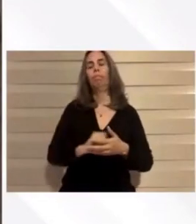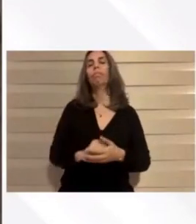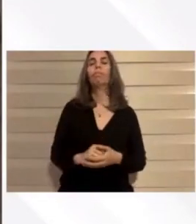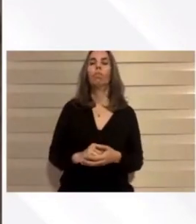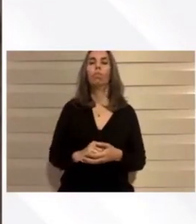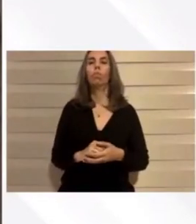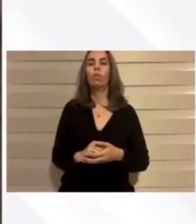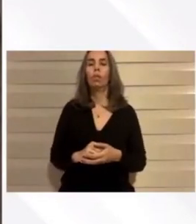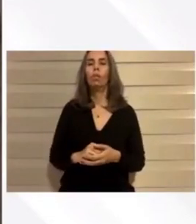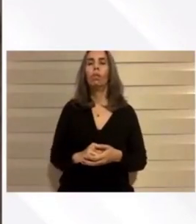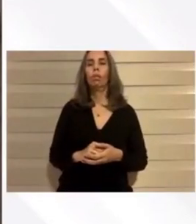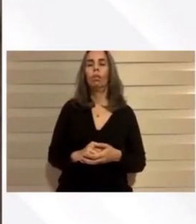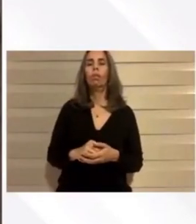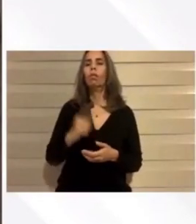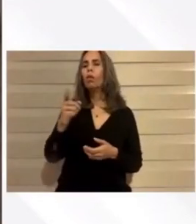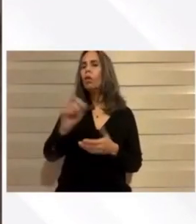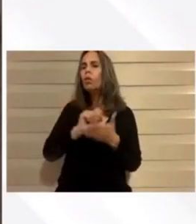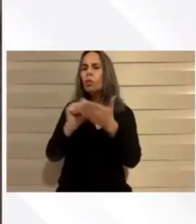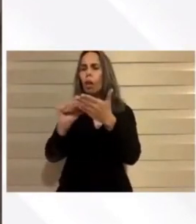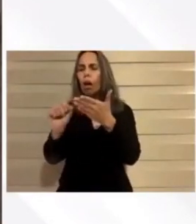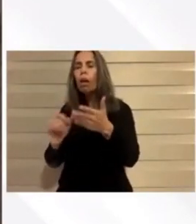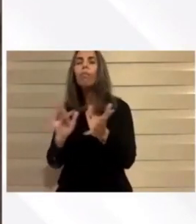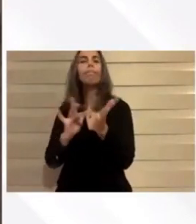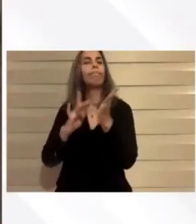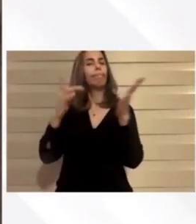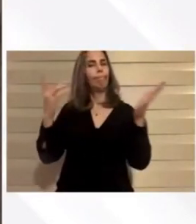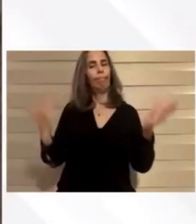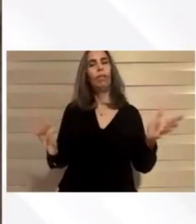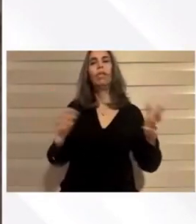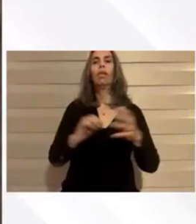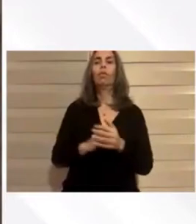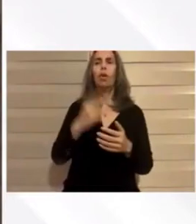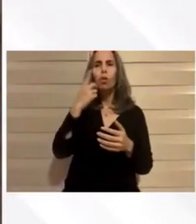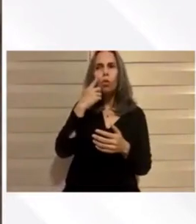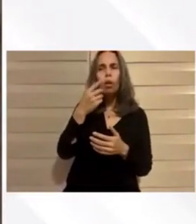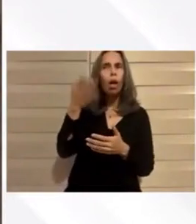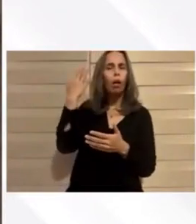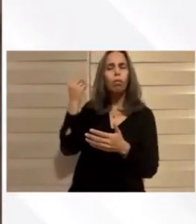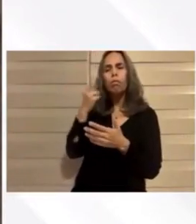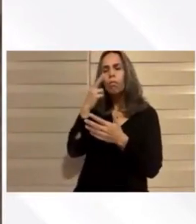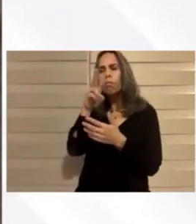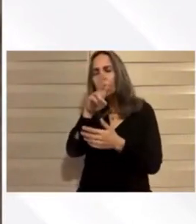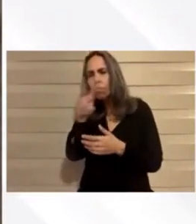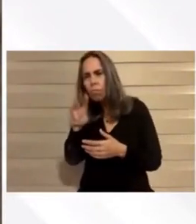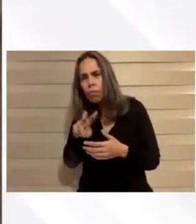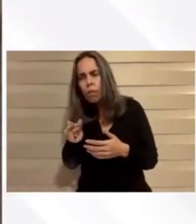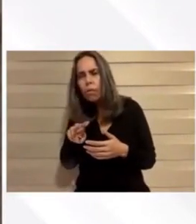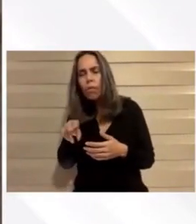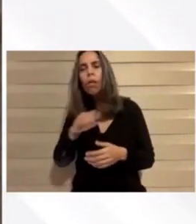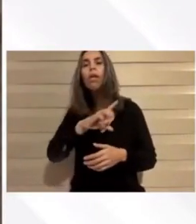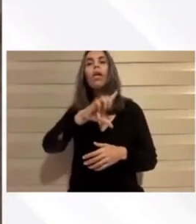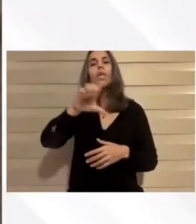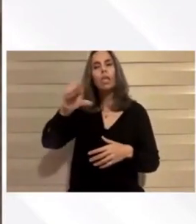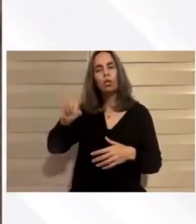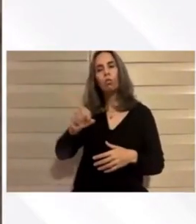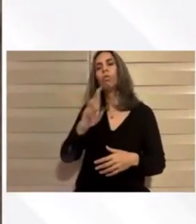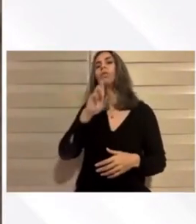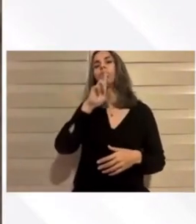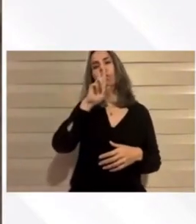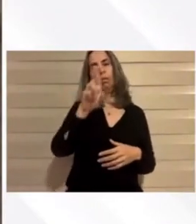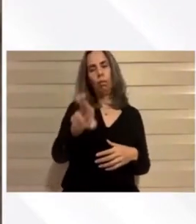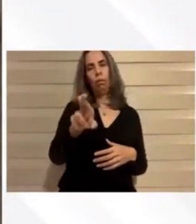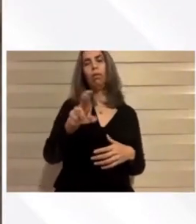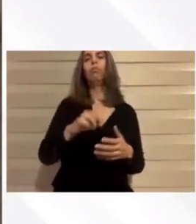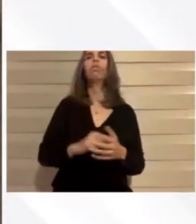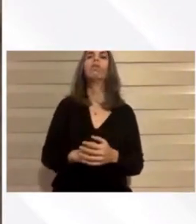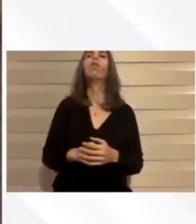Todas las consultas, todos los comentarios que nos hacen, nosotros los revisamos y los tomamos en cuenta para poder ir mejorando los